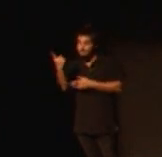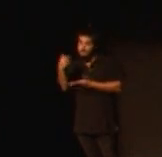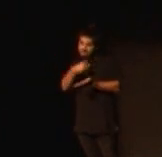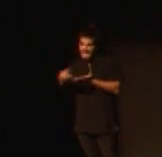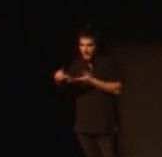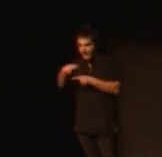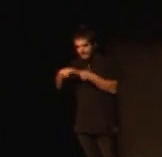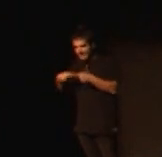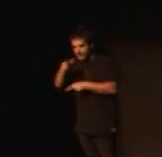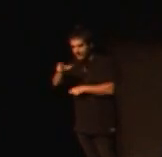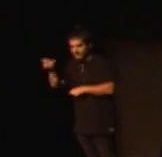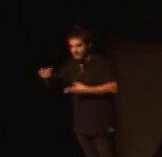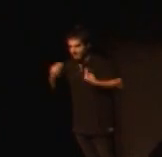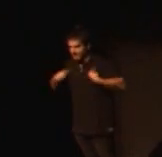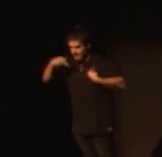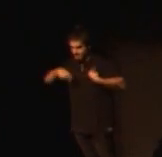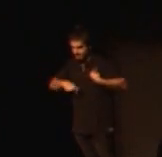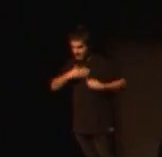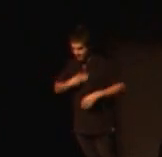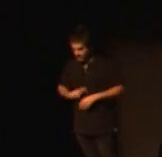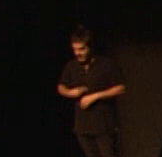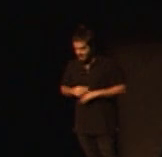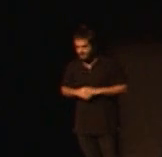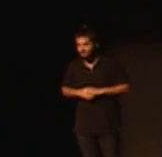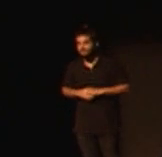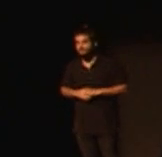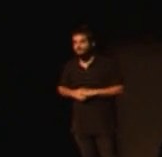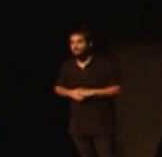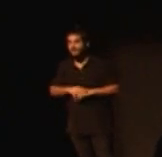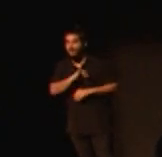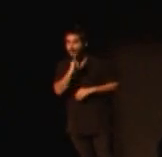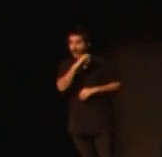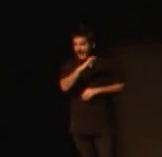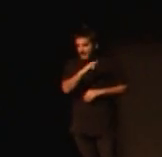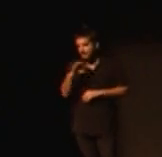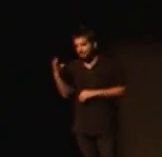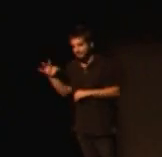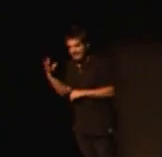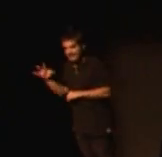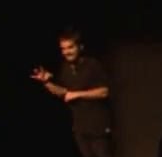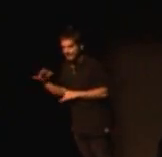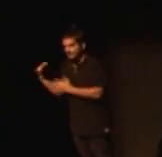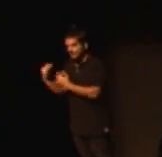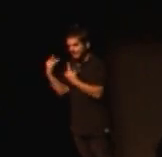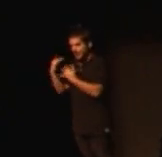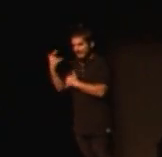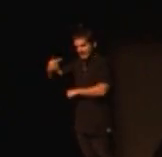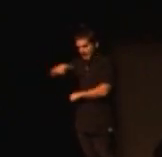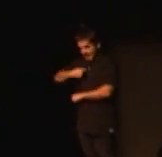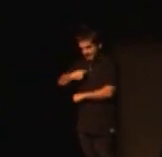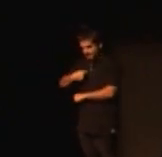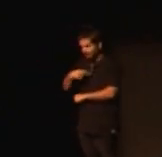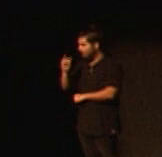tierra. Juan Carlos y Teresa me convencieron a mí y a otros muchos de